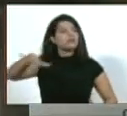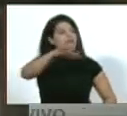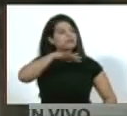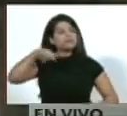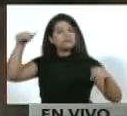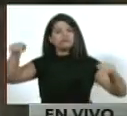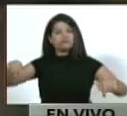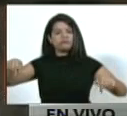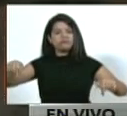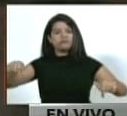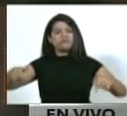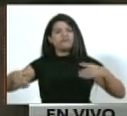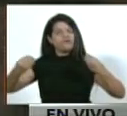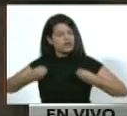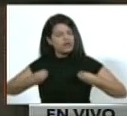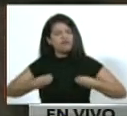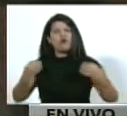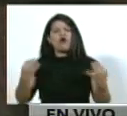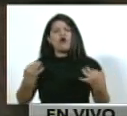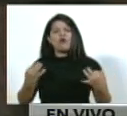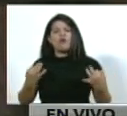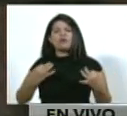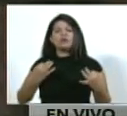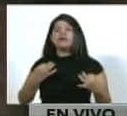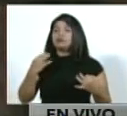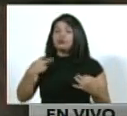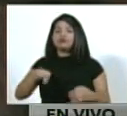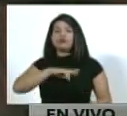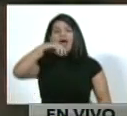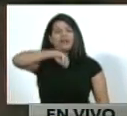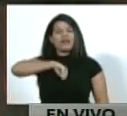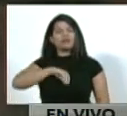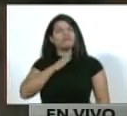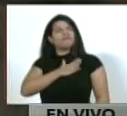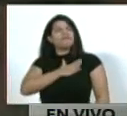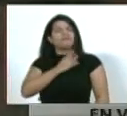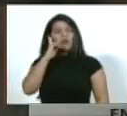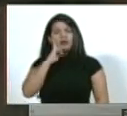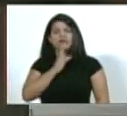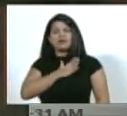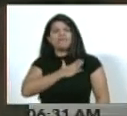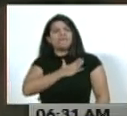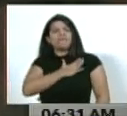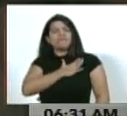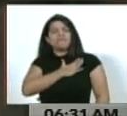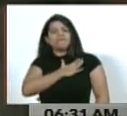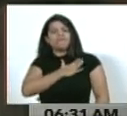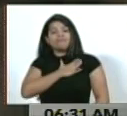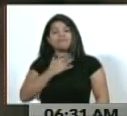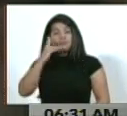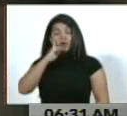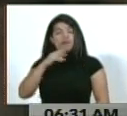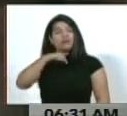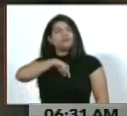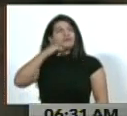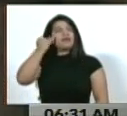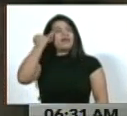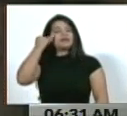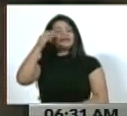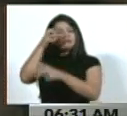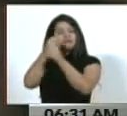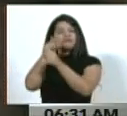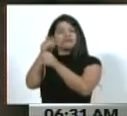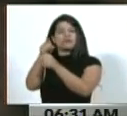nunca. Y es el bolivarianismo nuestra motivación más hermosa para que